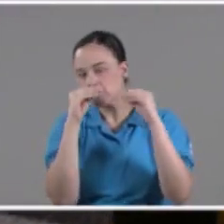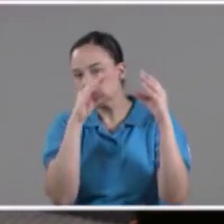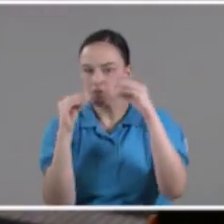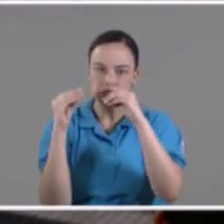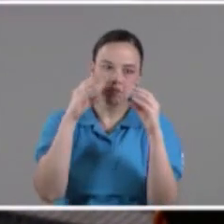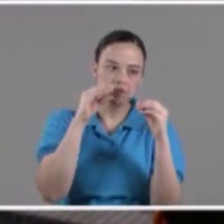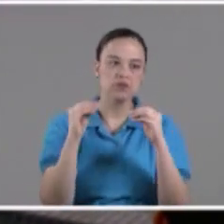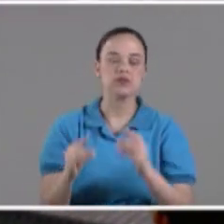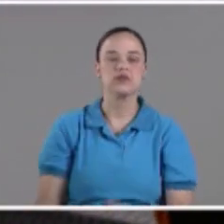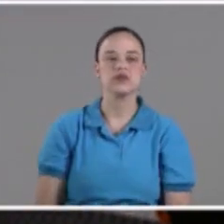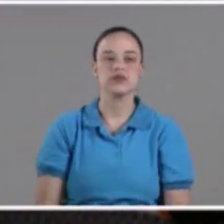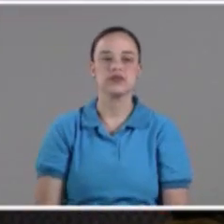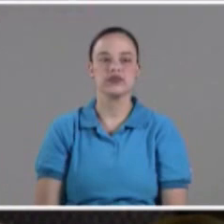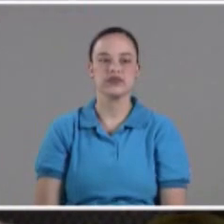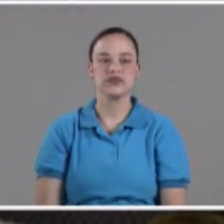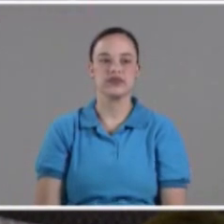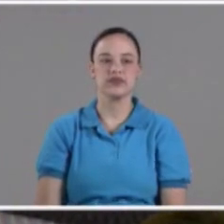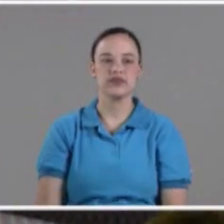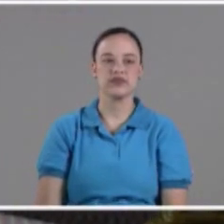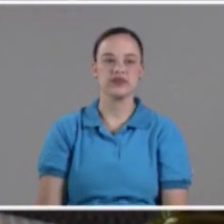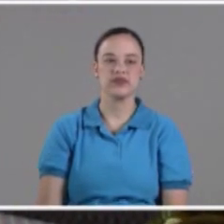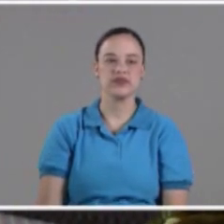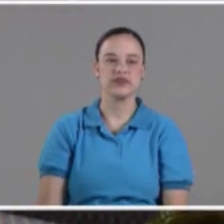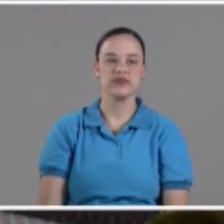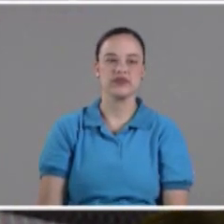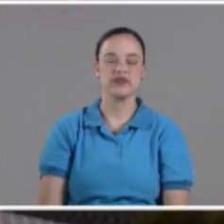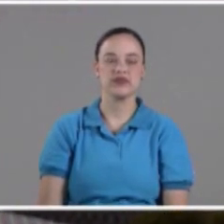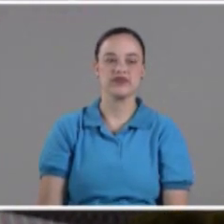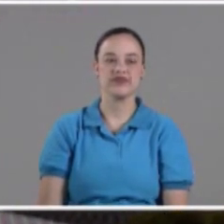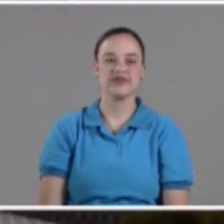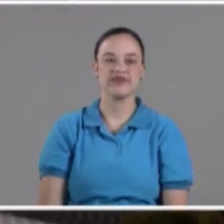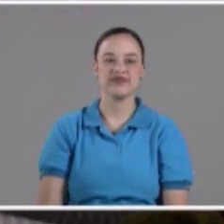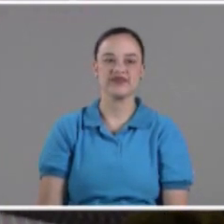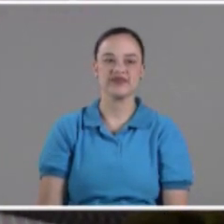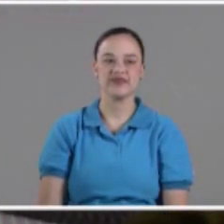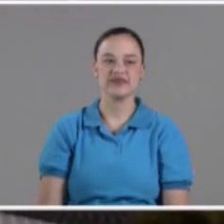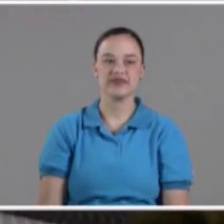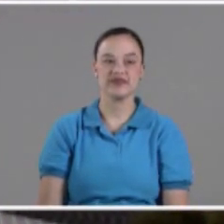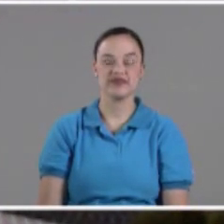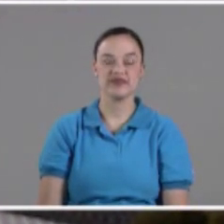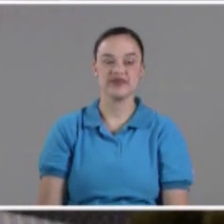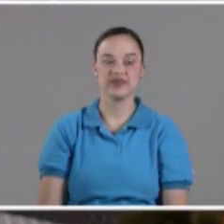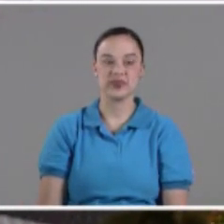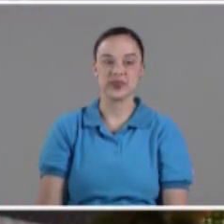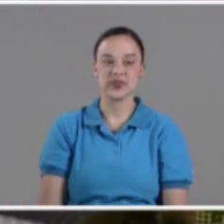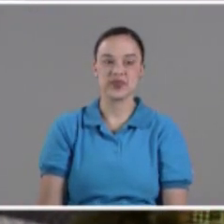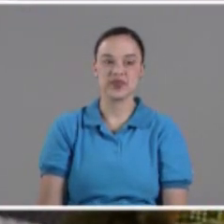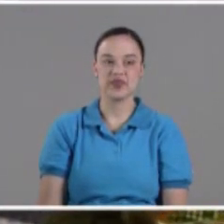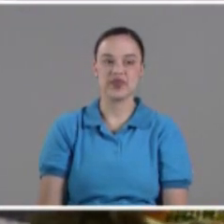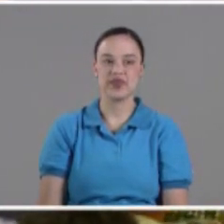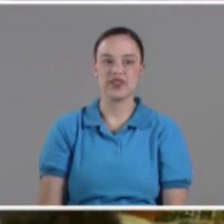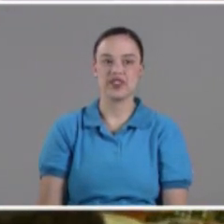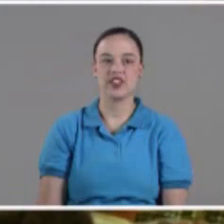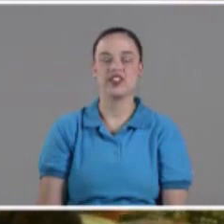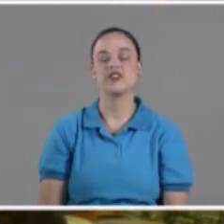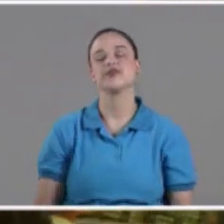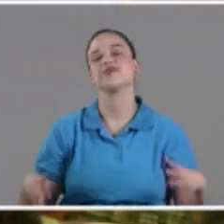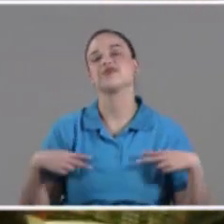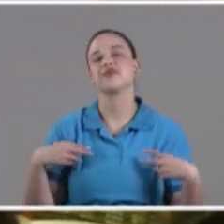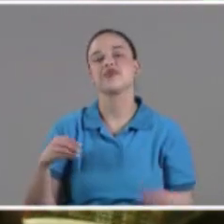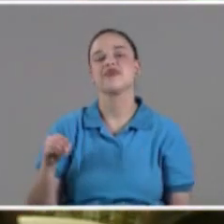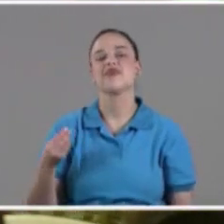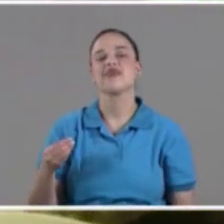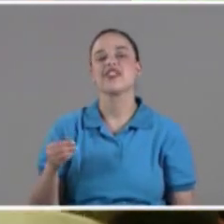Mire ya se está descomponiendo la alfombra y la acabo de cambiar eso hay que mandarlo a arreglar alegar